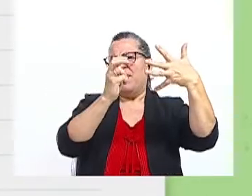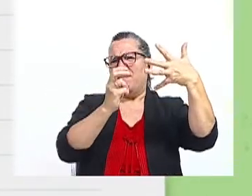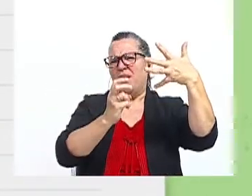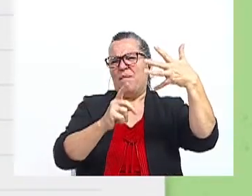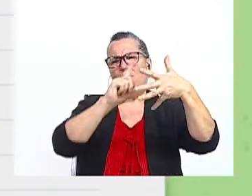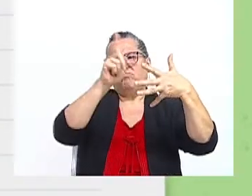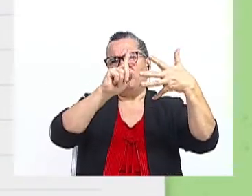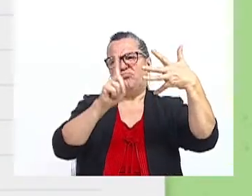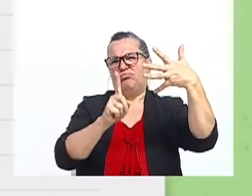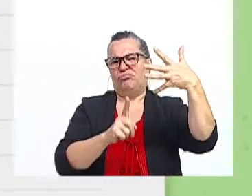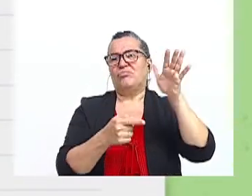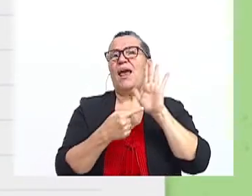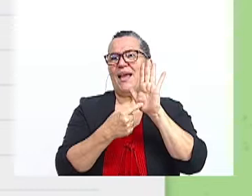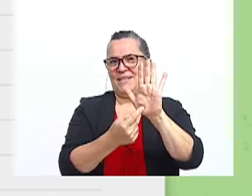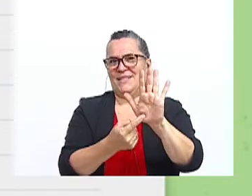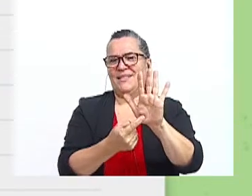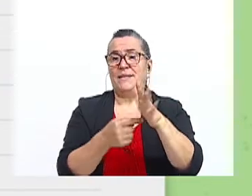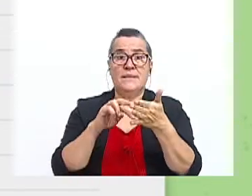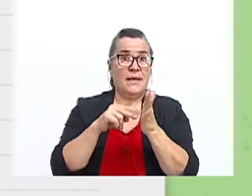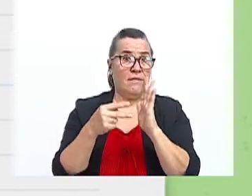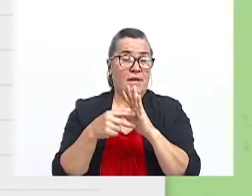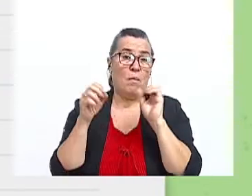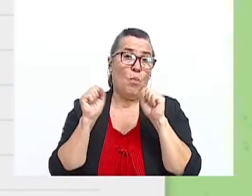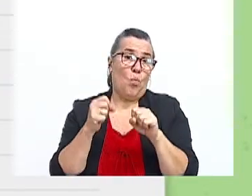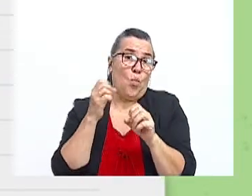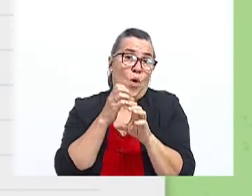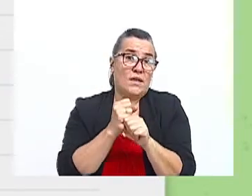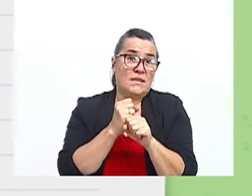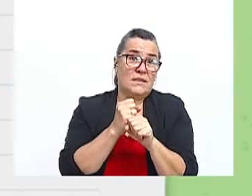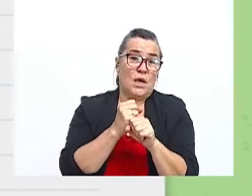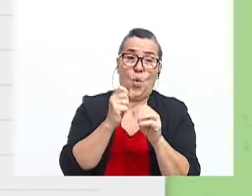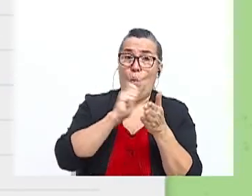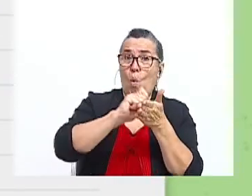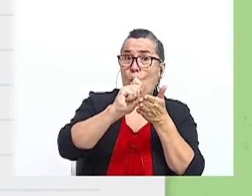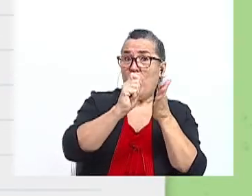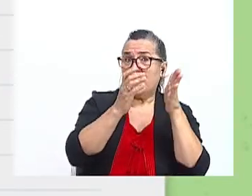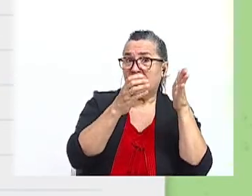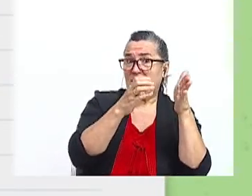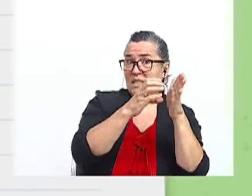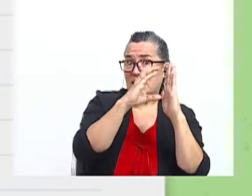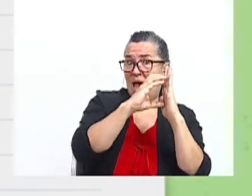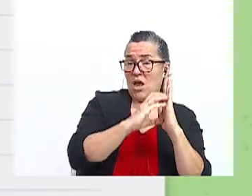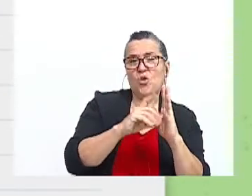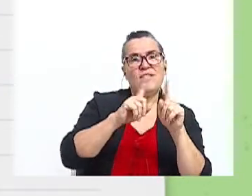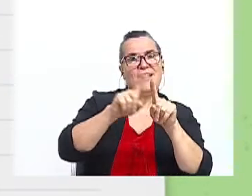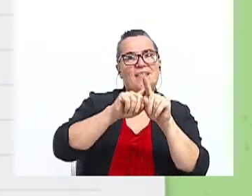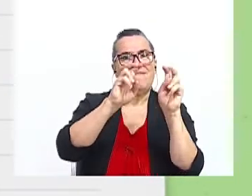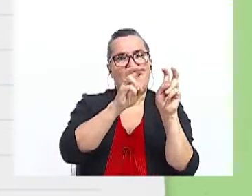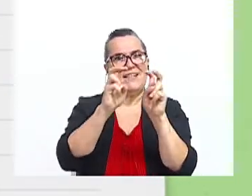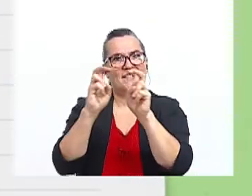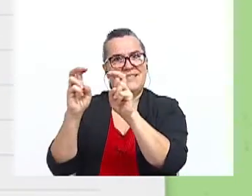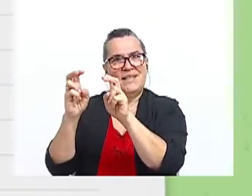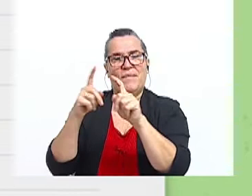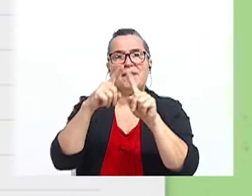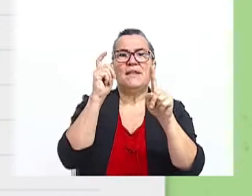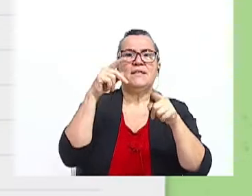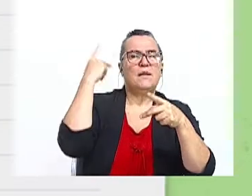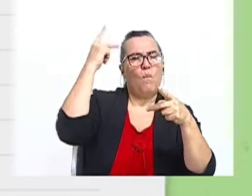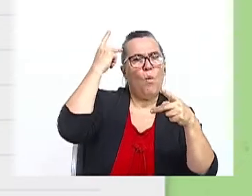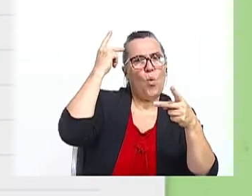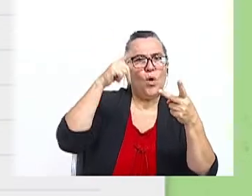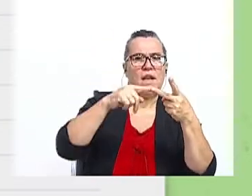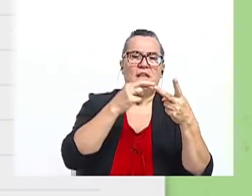¿Qué quiere decir esto? Que podemos hacer un ensayo de diversos temas, desde